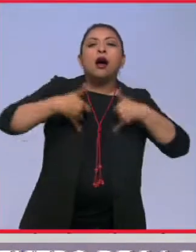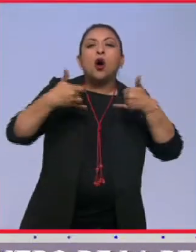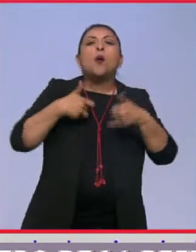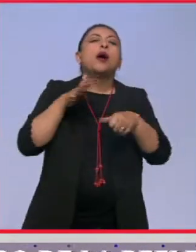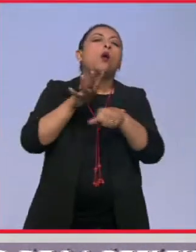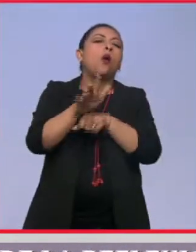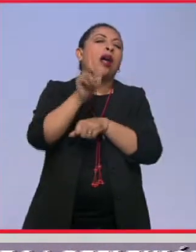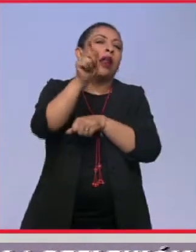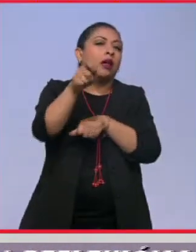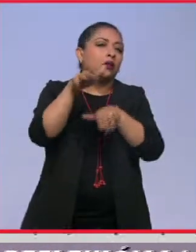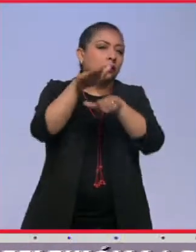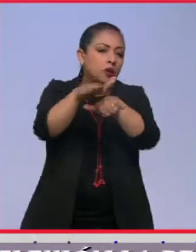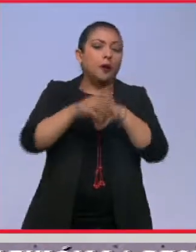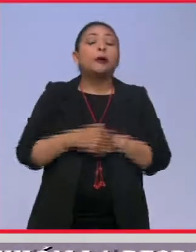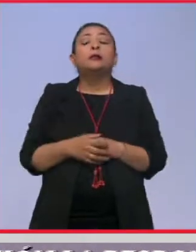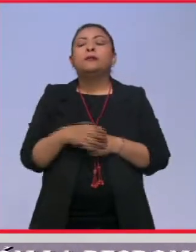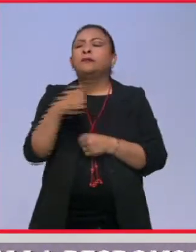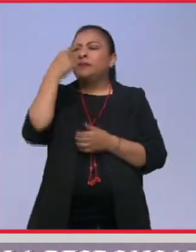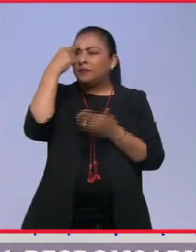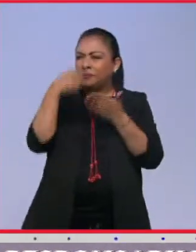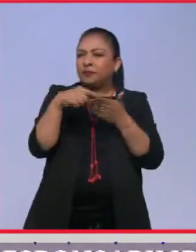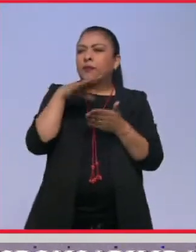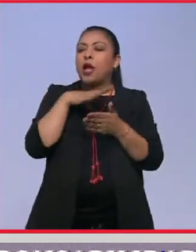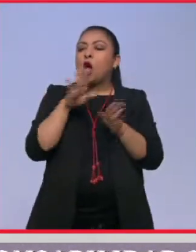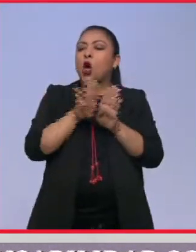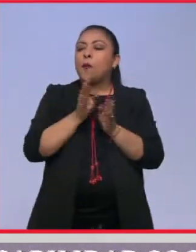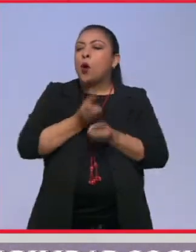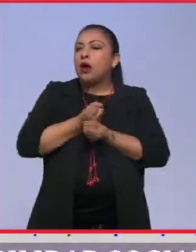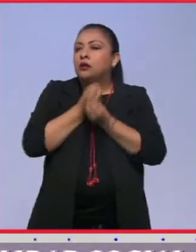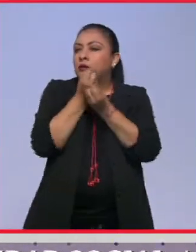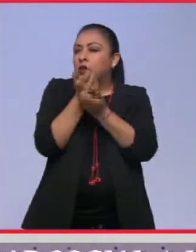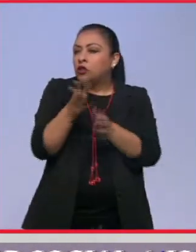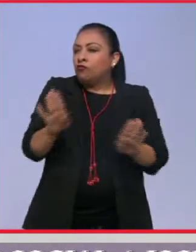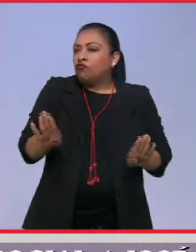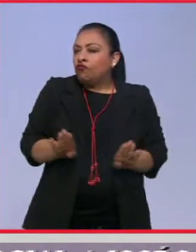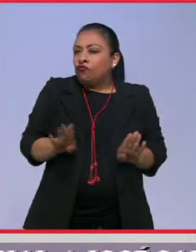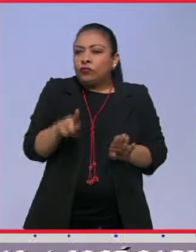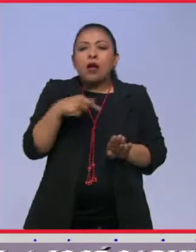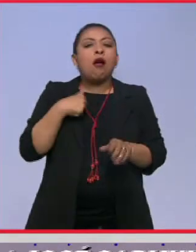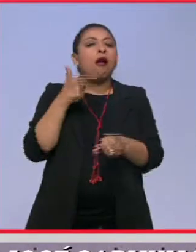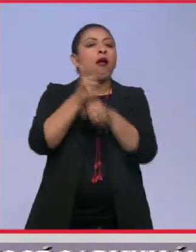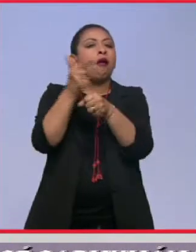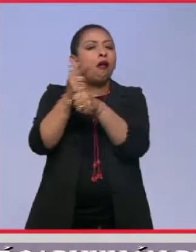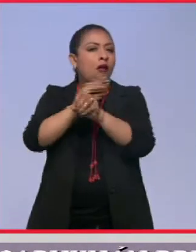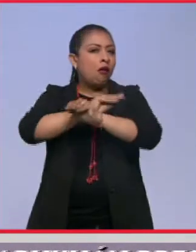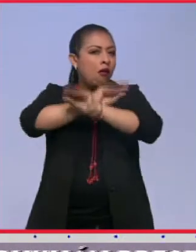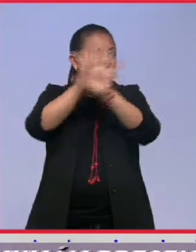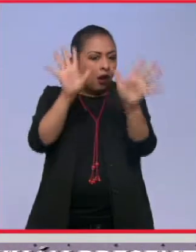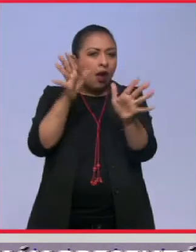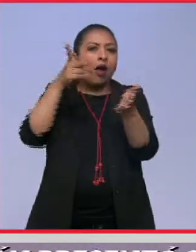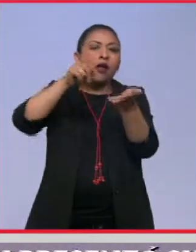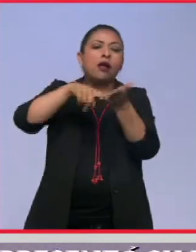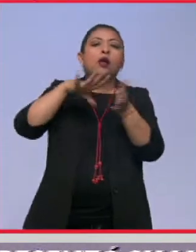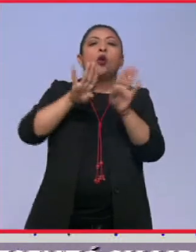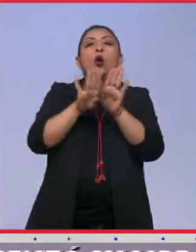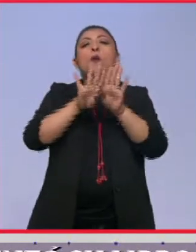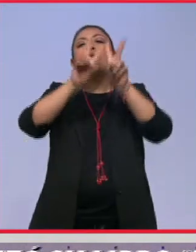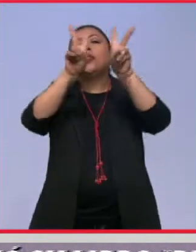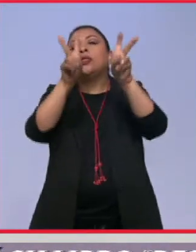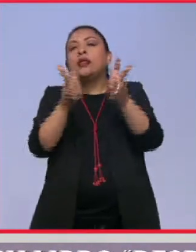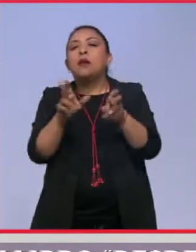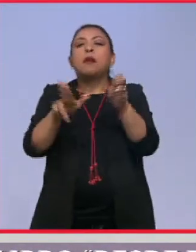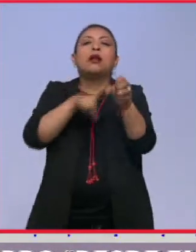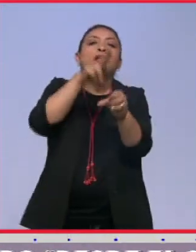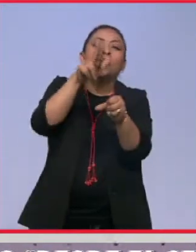Y creo que hay como una serie de líneas expresivas muy claras que están buscando como los temas que encuentran en la naturaleza a